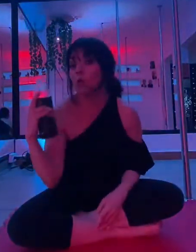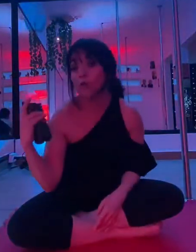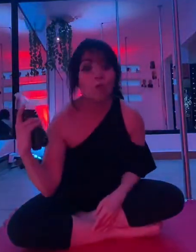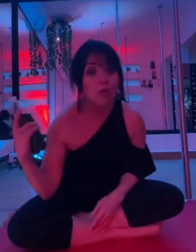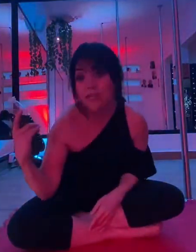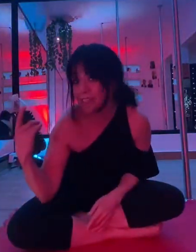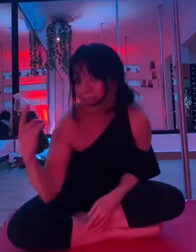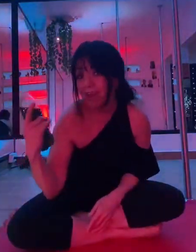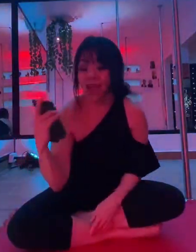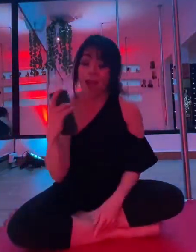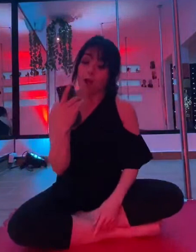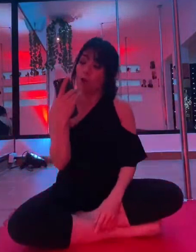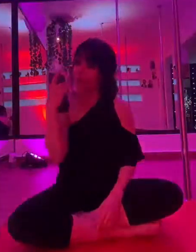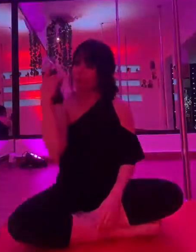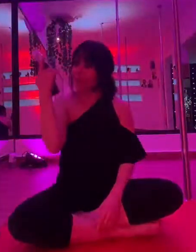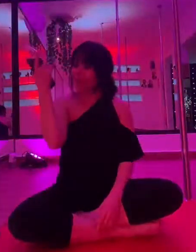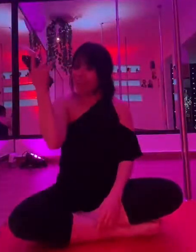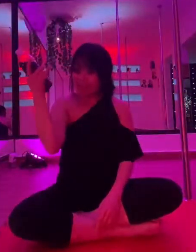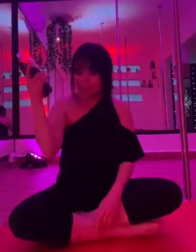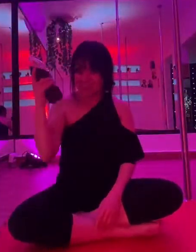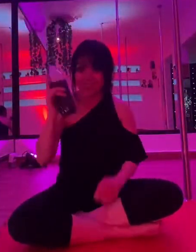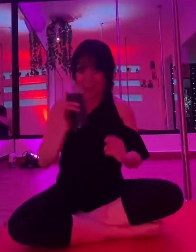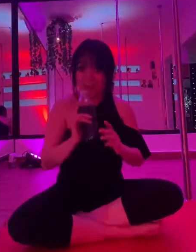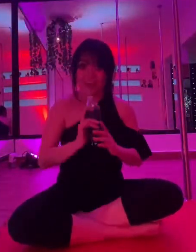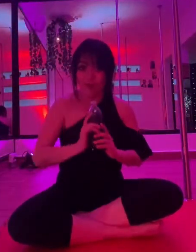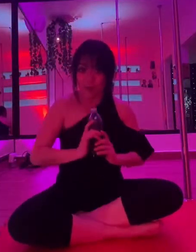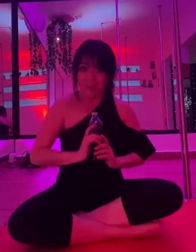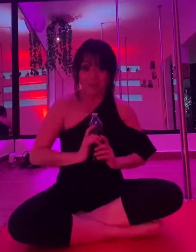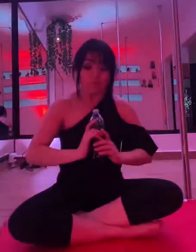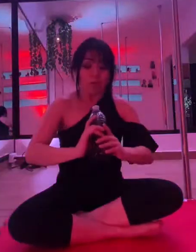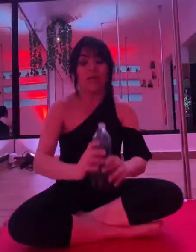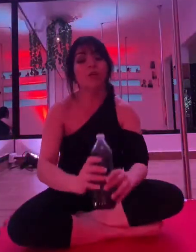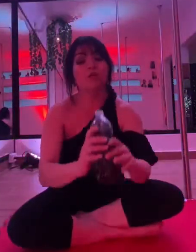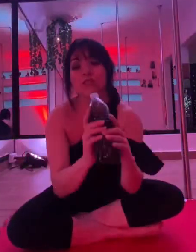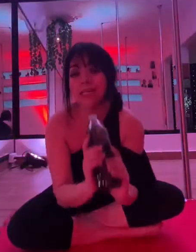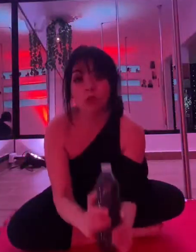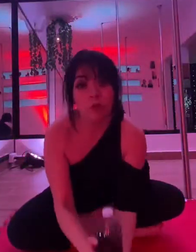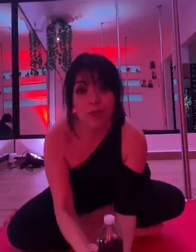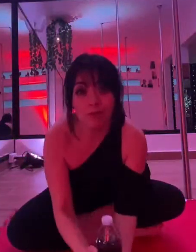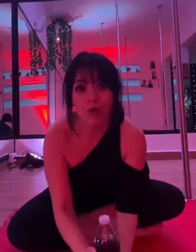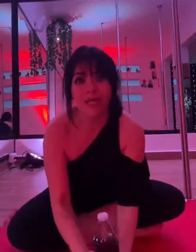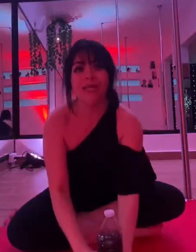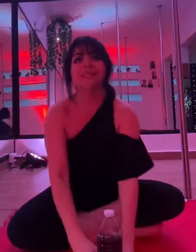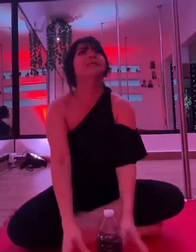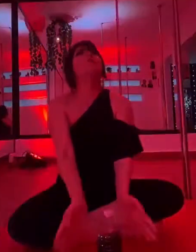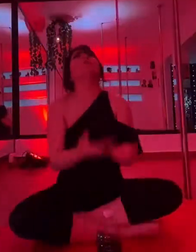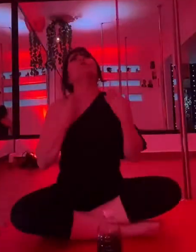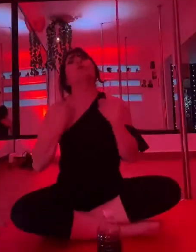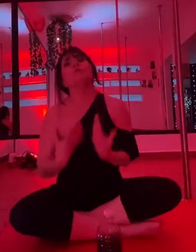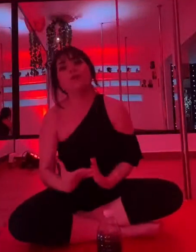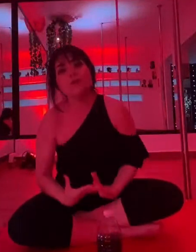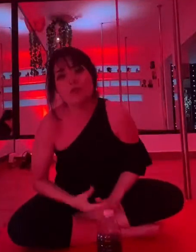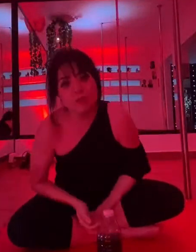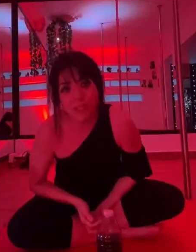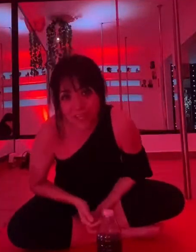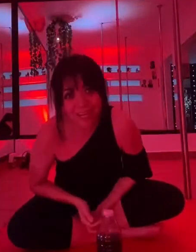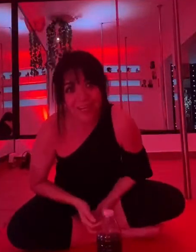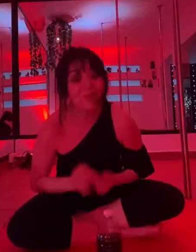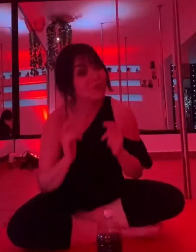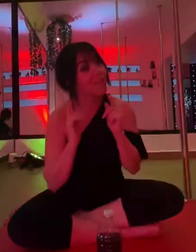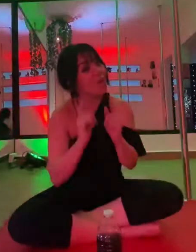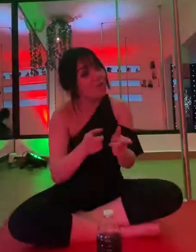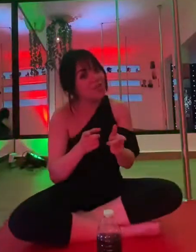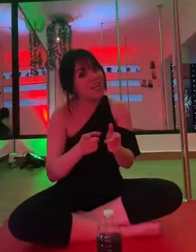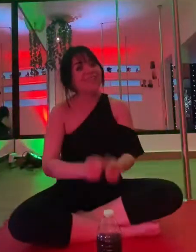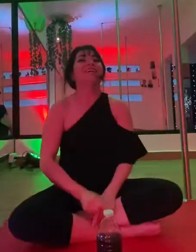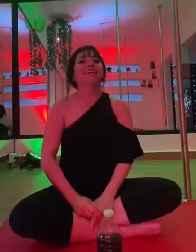tomo algo, lo voy a hacer con elegancia, ¿ok? Bueno, no se les olvide, mujeres, por favor, no se